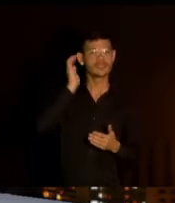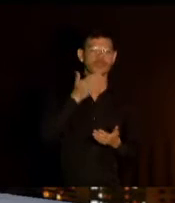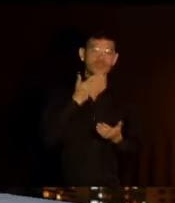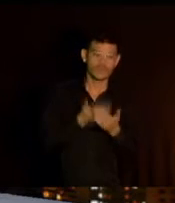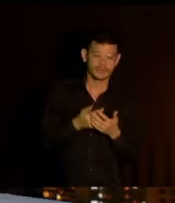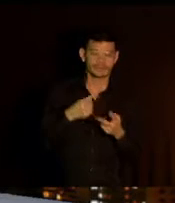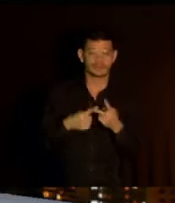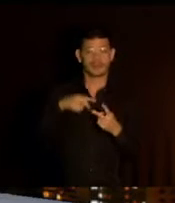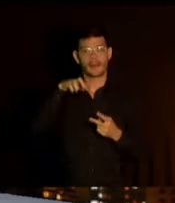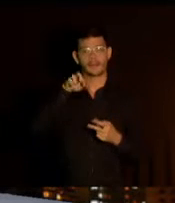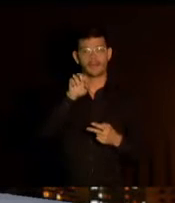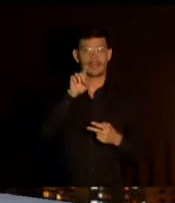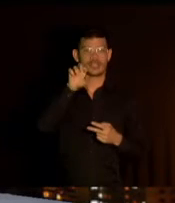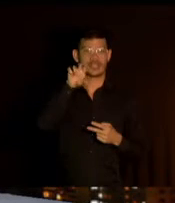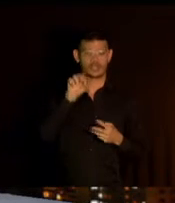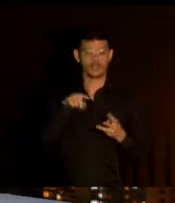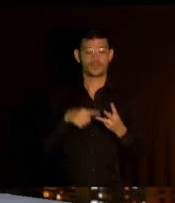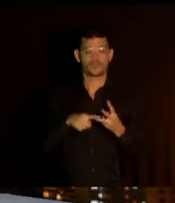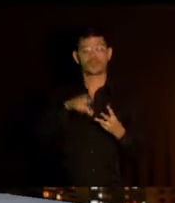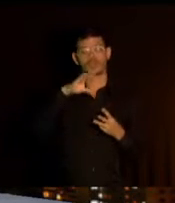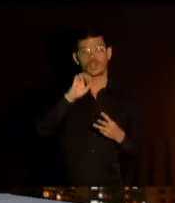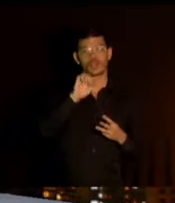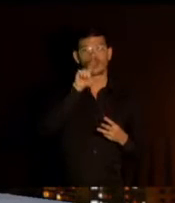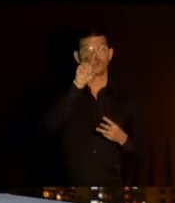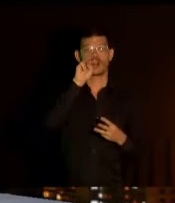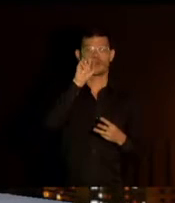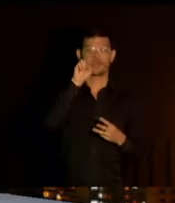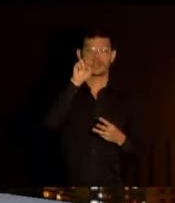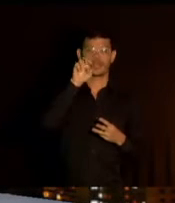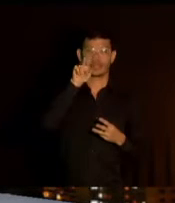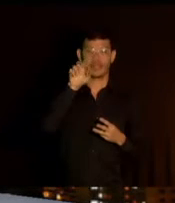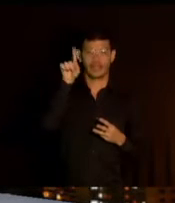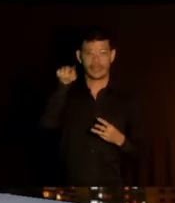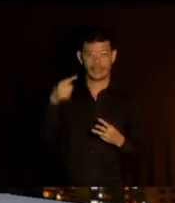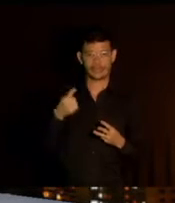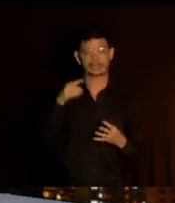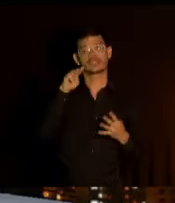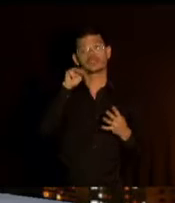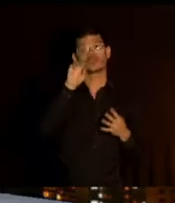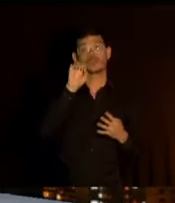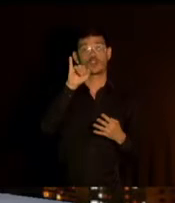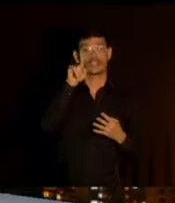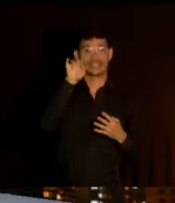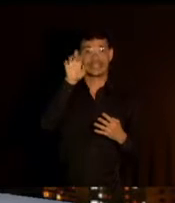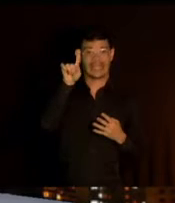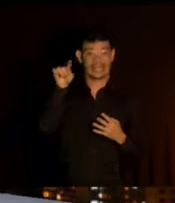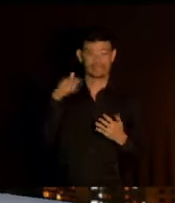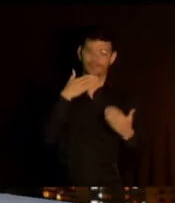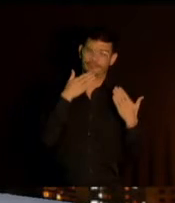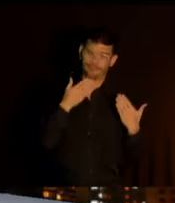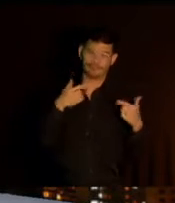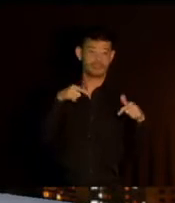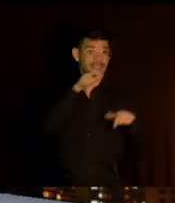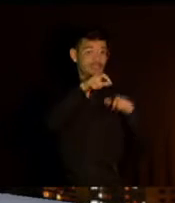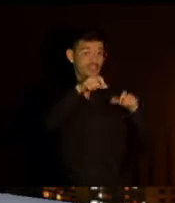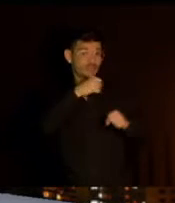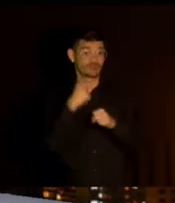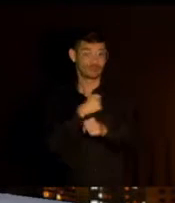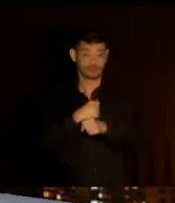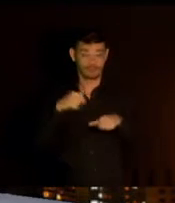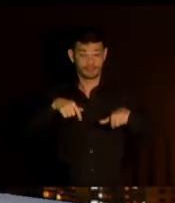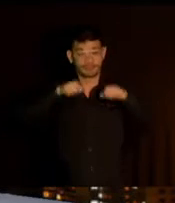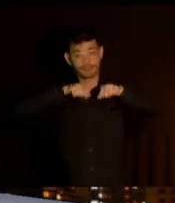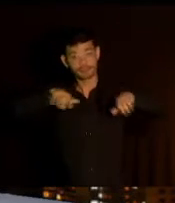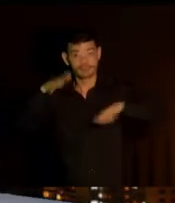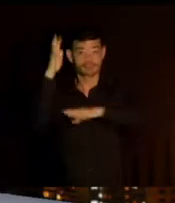Pedro Mejía, a Jorge Colmenares, a Moisés Fuentes, a todos los que hicieron parte de esta transmisión, y sigamos en